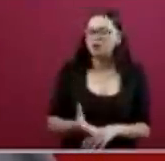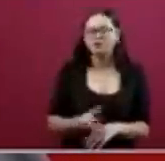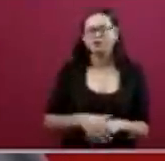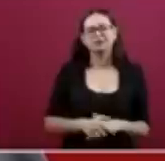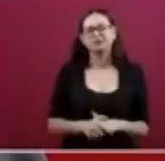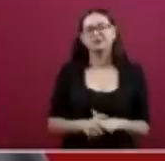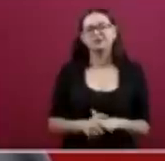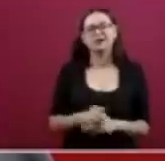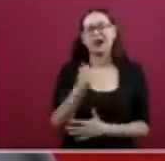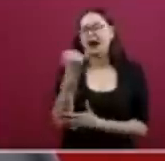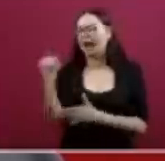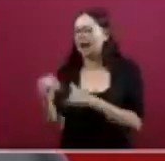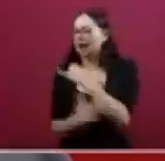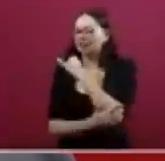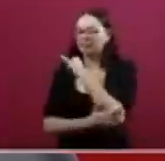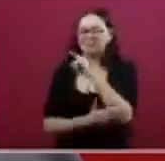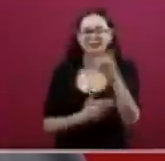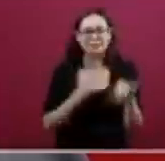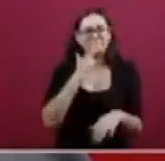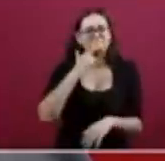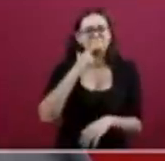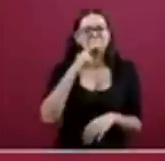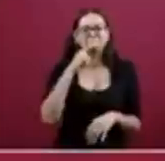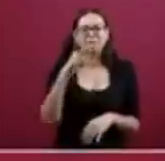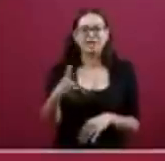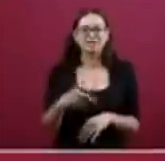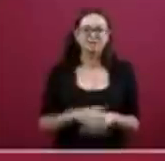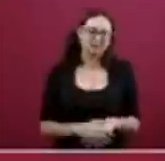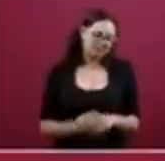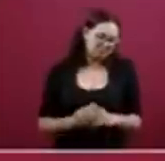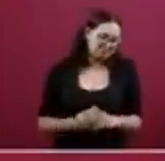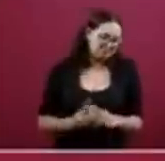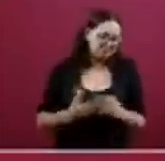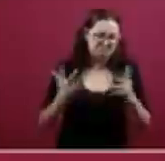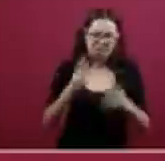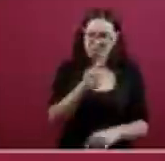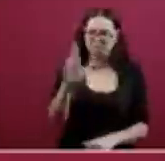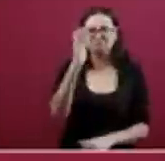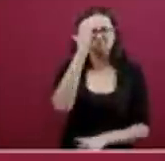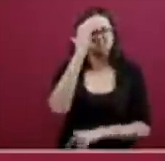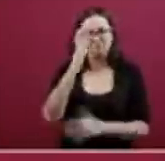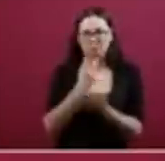los mejores jardines, y les vamos a dar un reconocimiento.